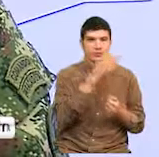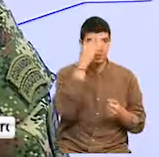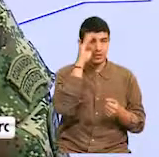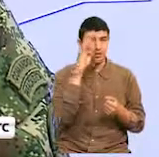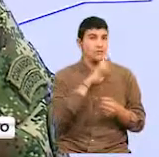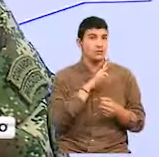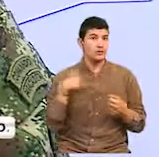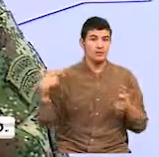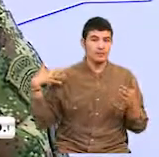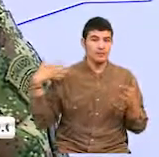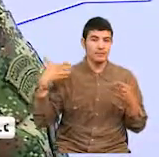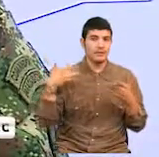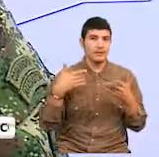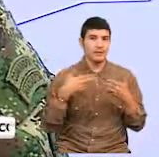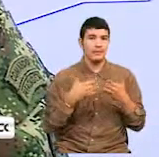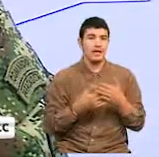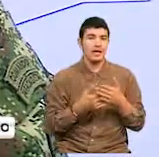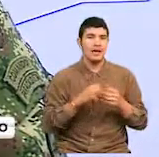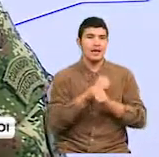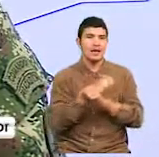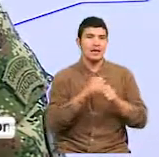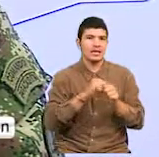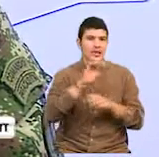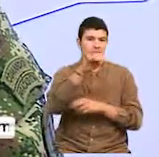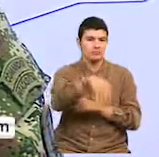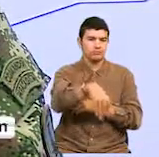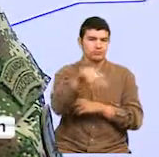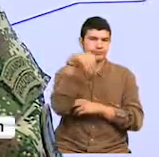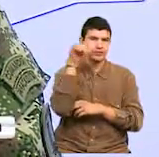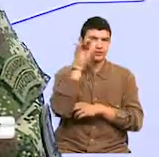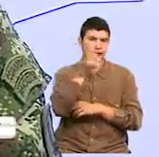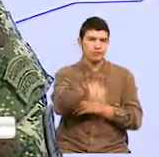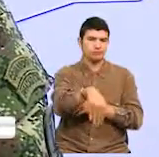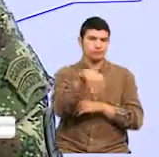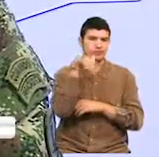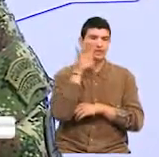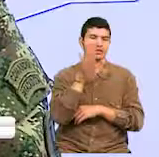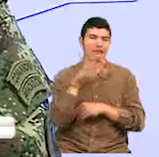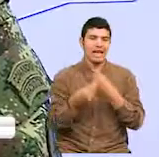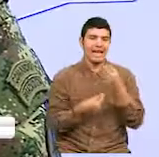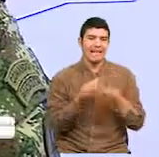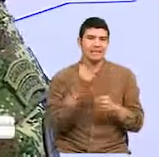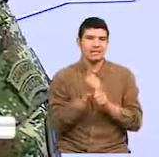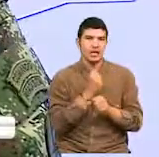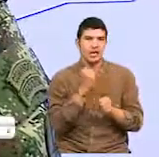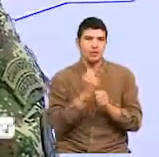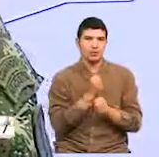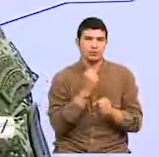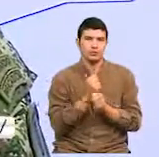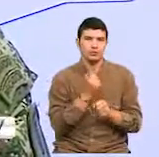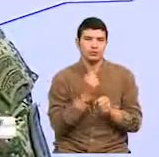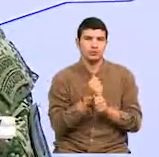días conseguimos una máquina retroexcavadora, y esa máquina viene haciendo,